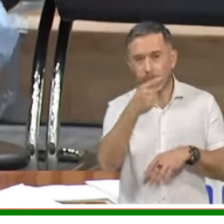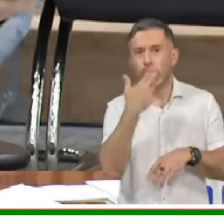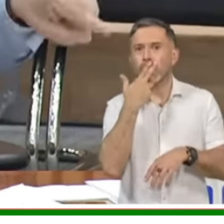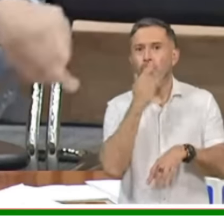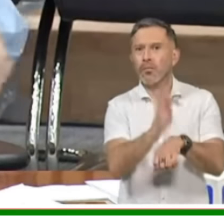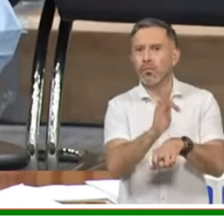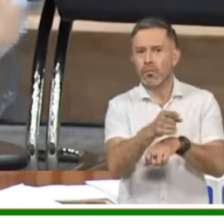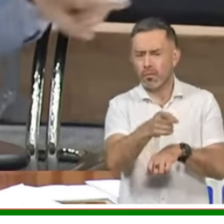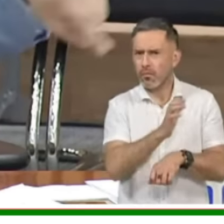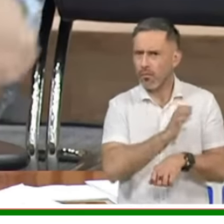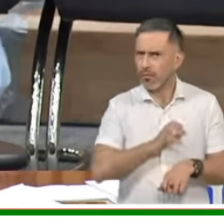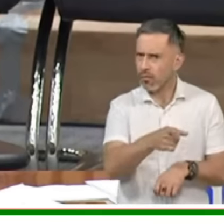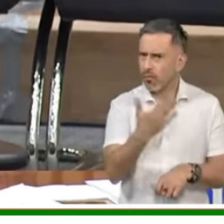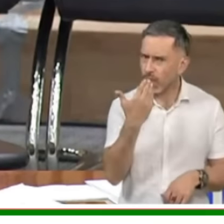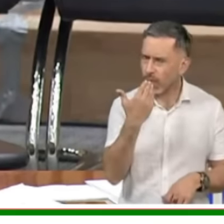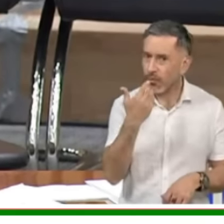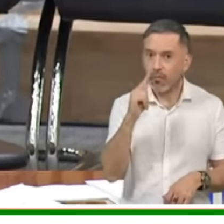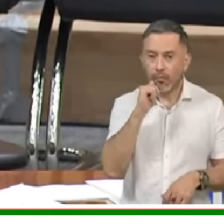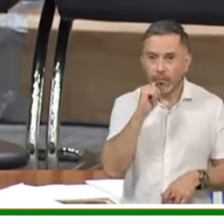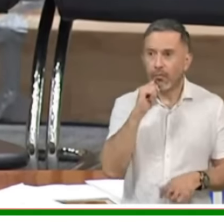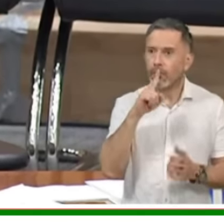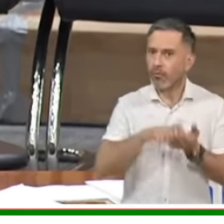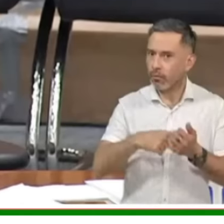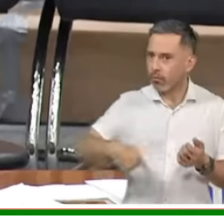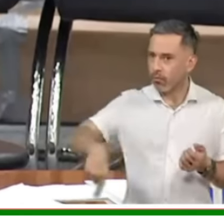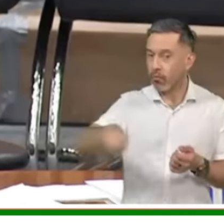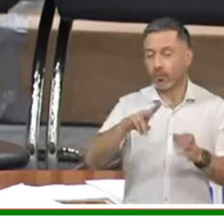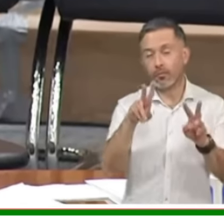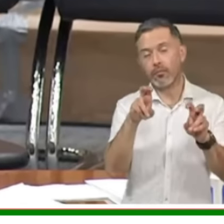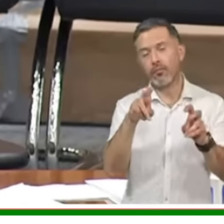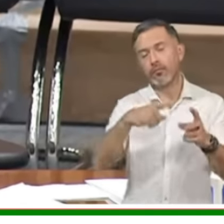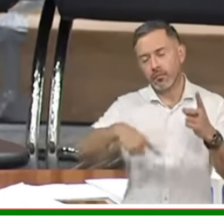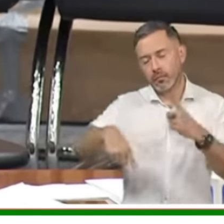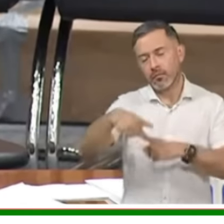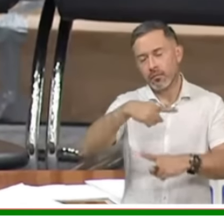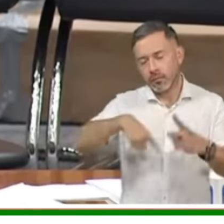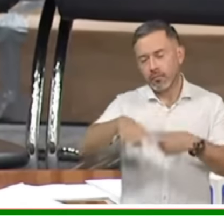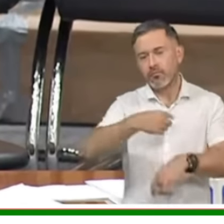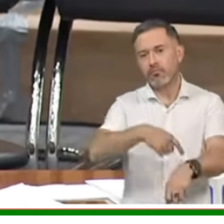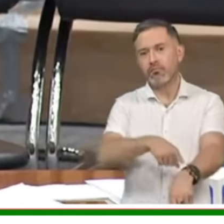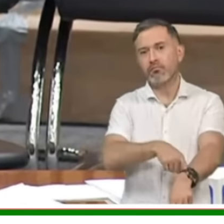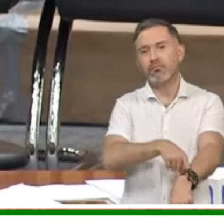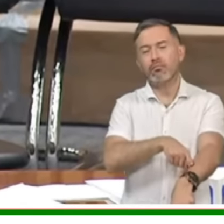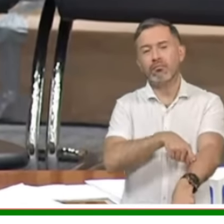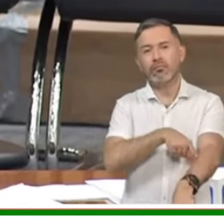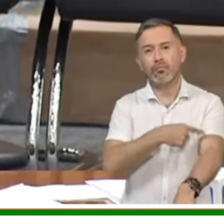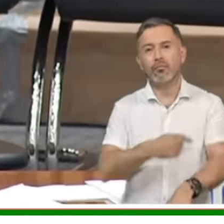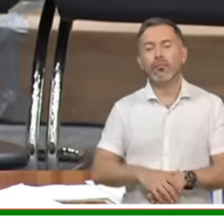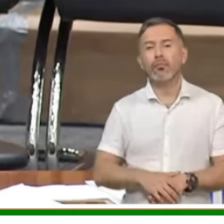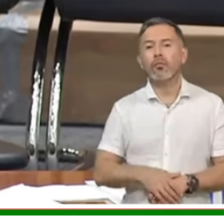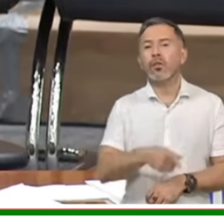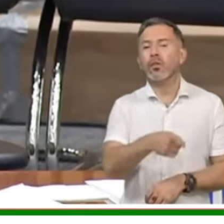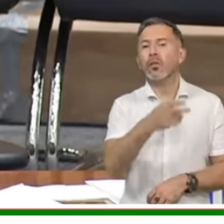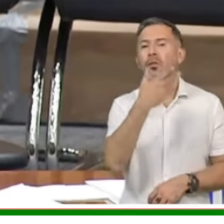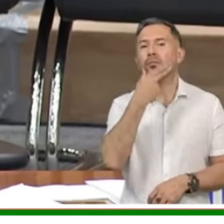ha sido objeto aquí de una discusión larguísima un señor que dijo que sería